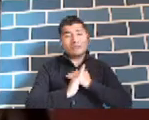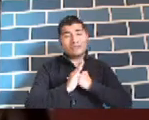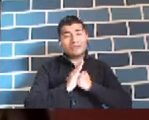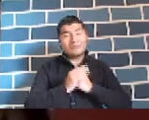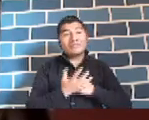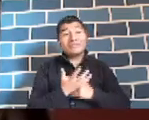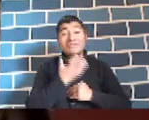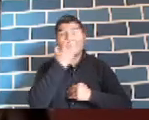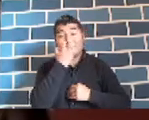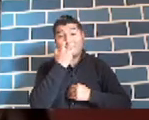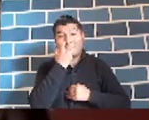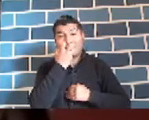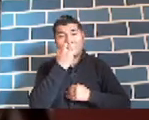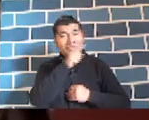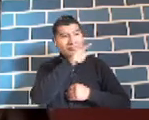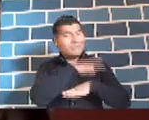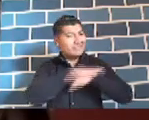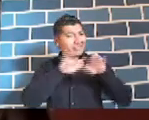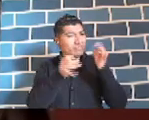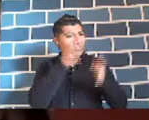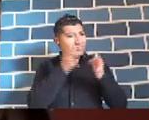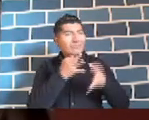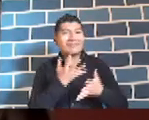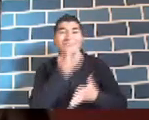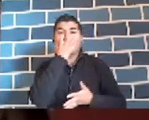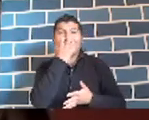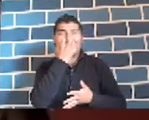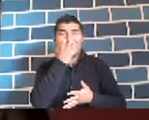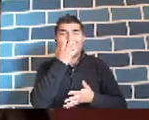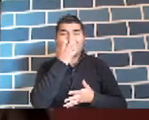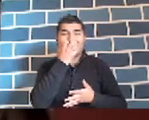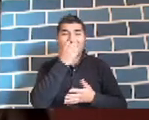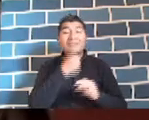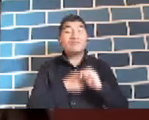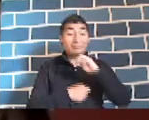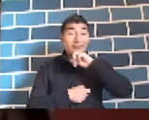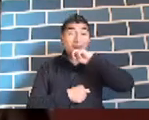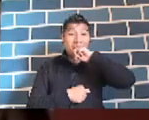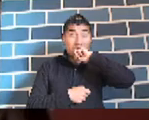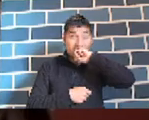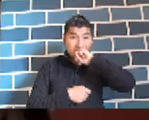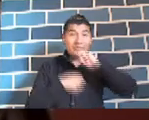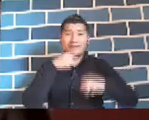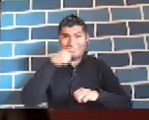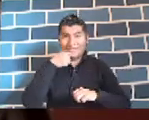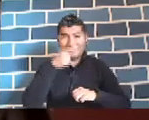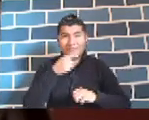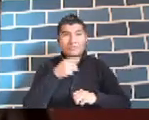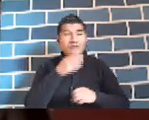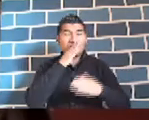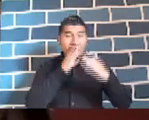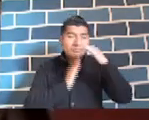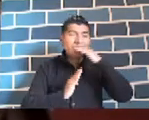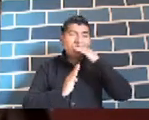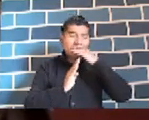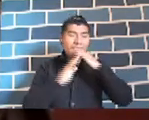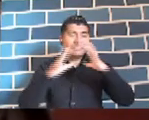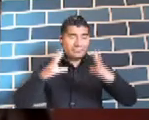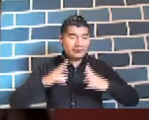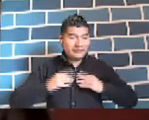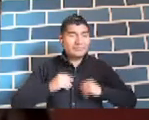enfada ante la injusticia y por último diré el papá francisco el humilde acepta la tribulación